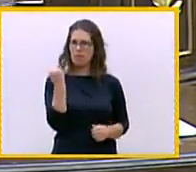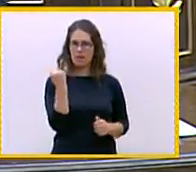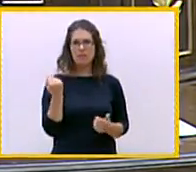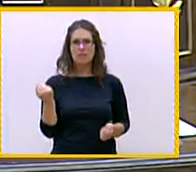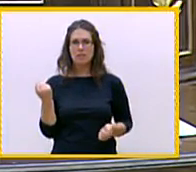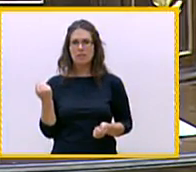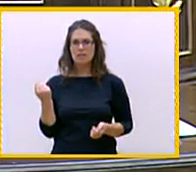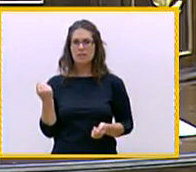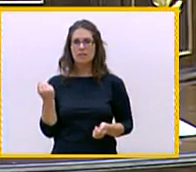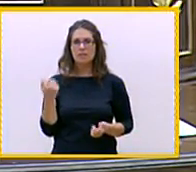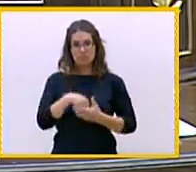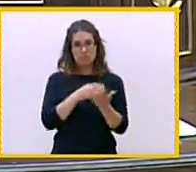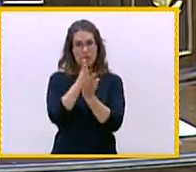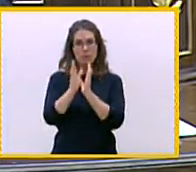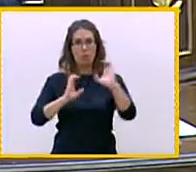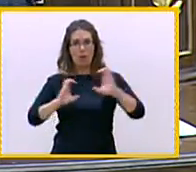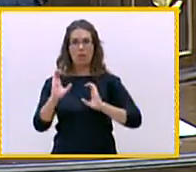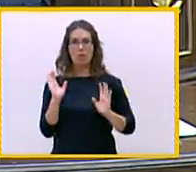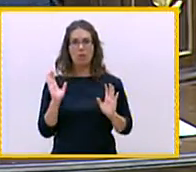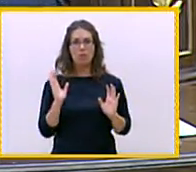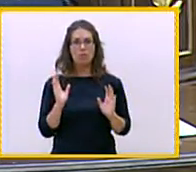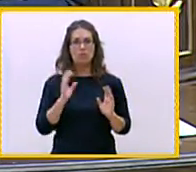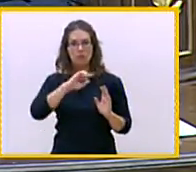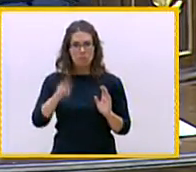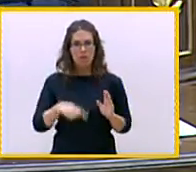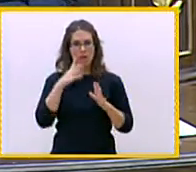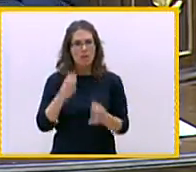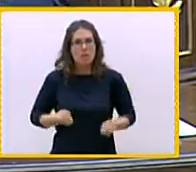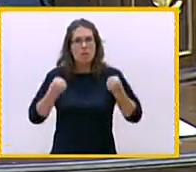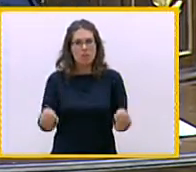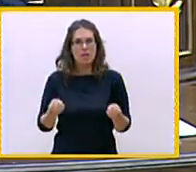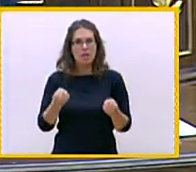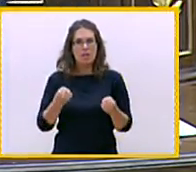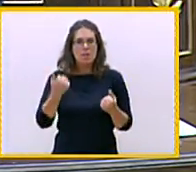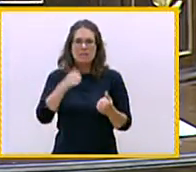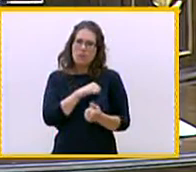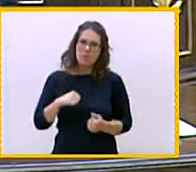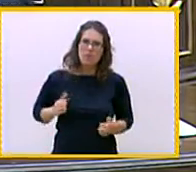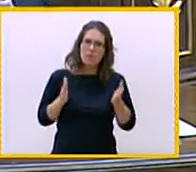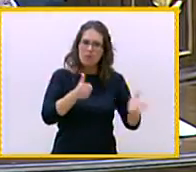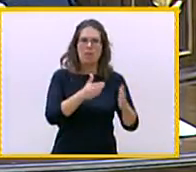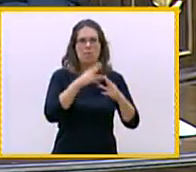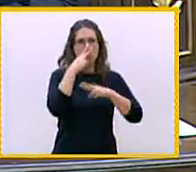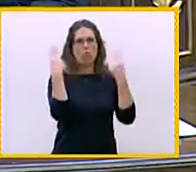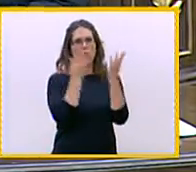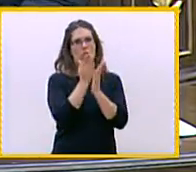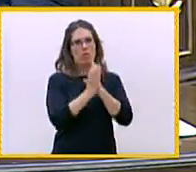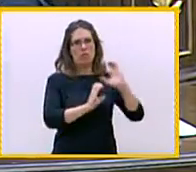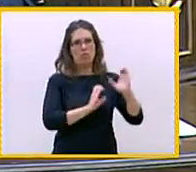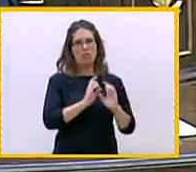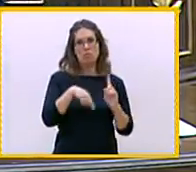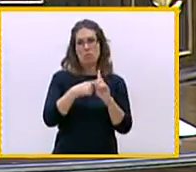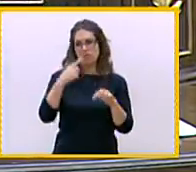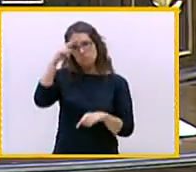y en los medios de comunicación, reforzando la independencia de los públicos y garantizando el máximo respeto y pluralidad a los